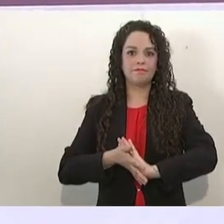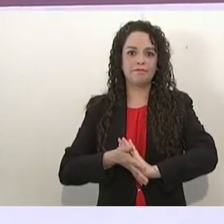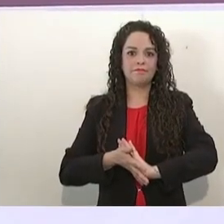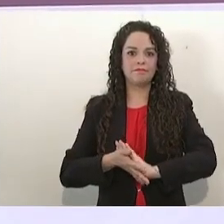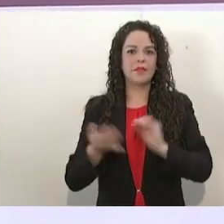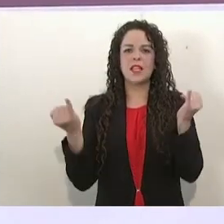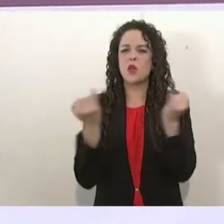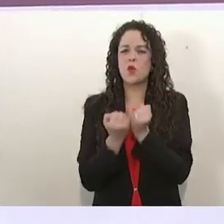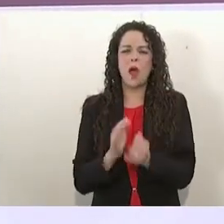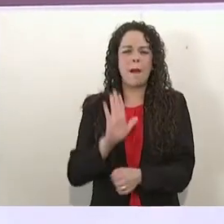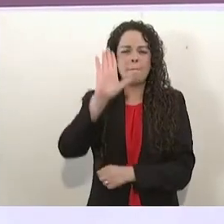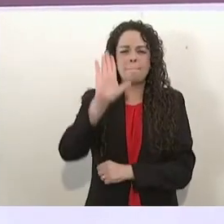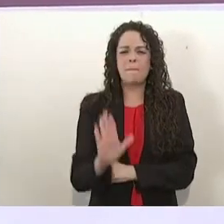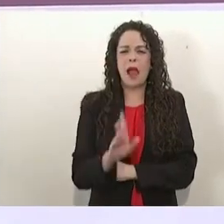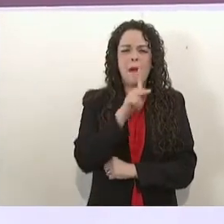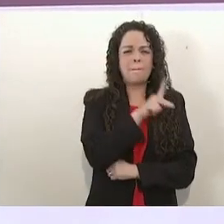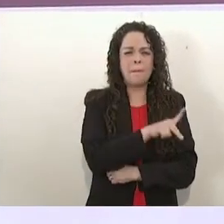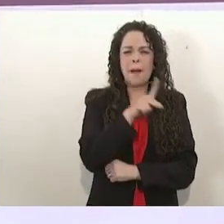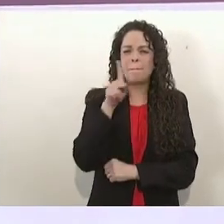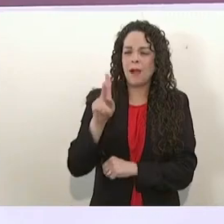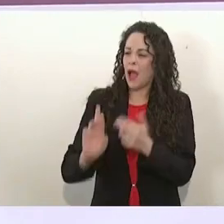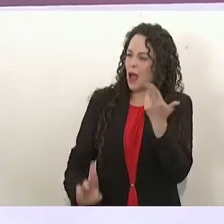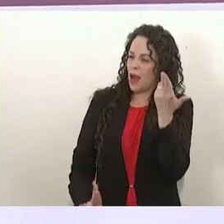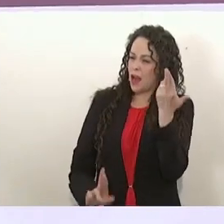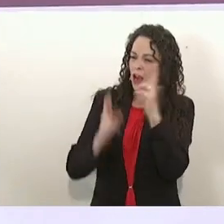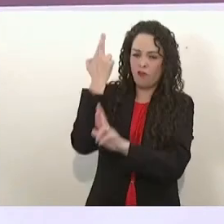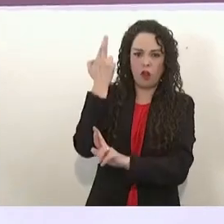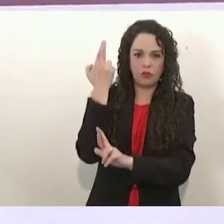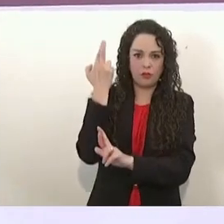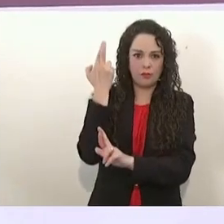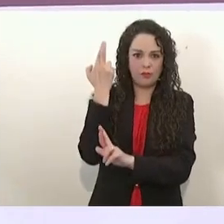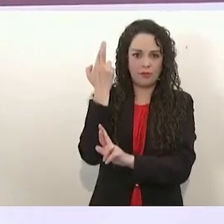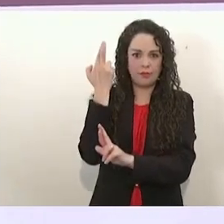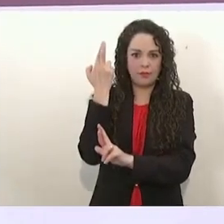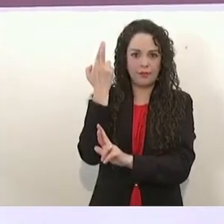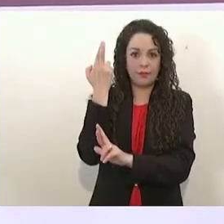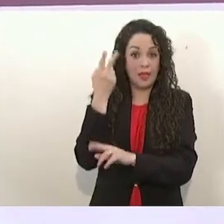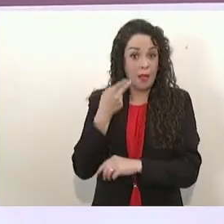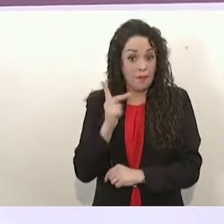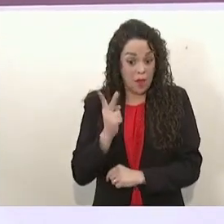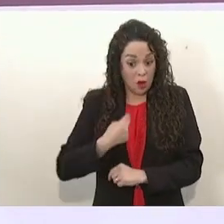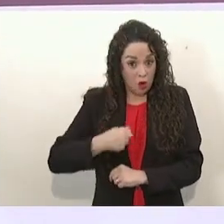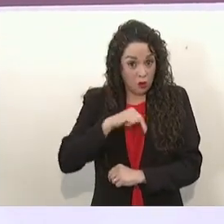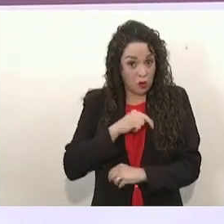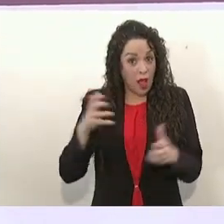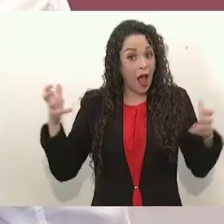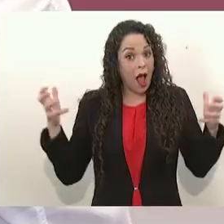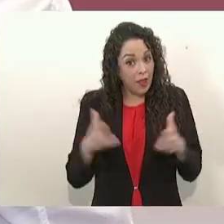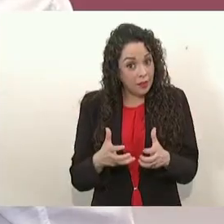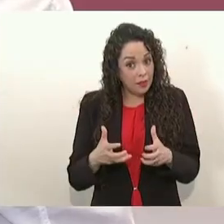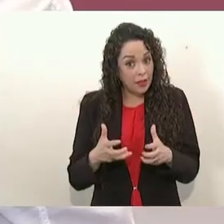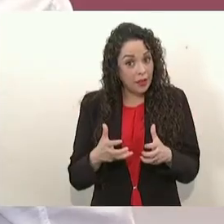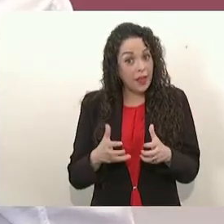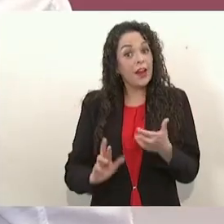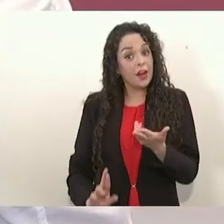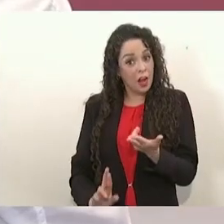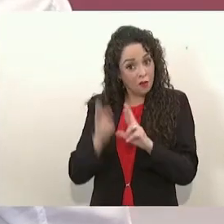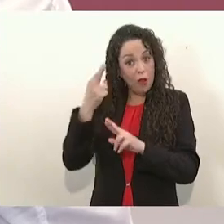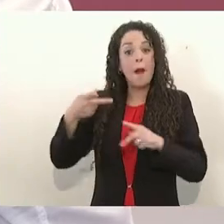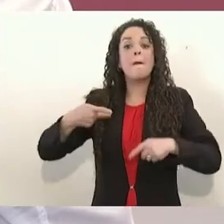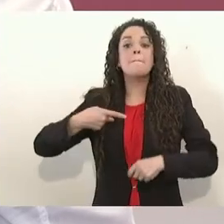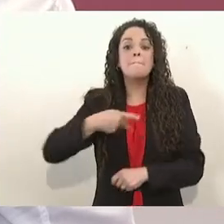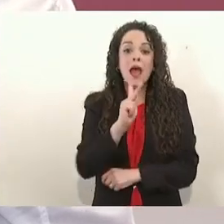revolución, pero lo estamos haciendo de manera pacífica, y